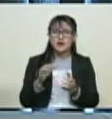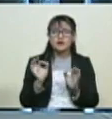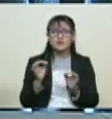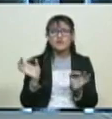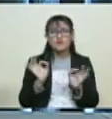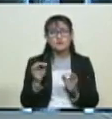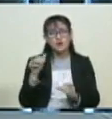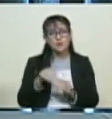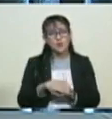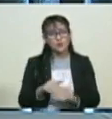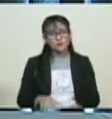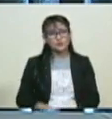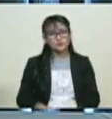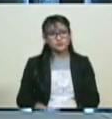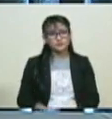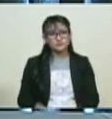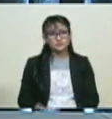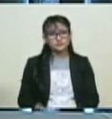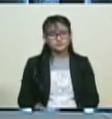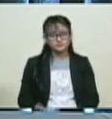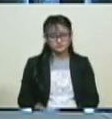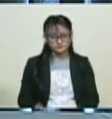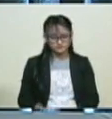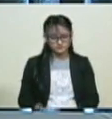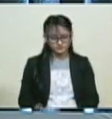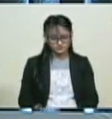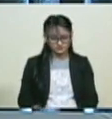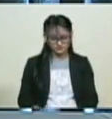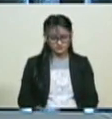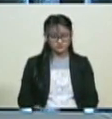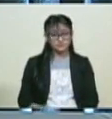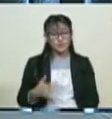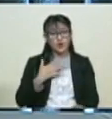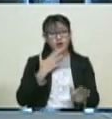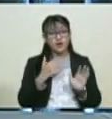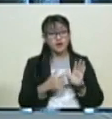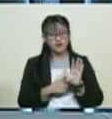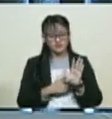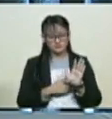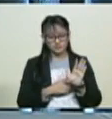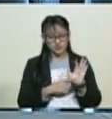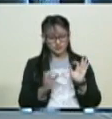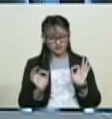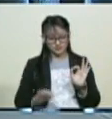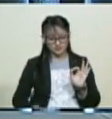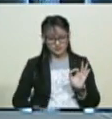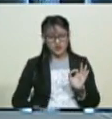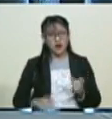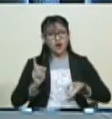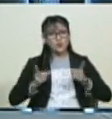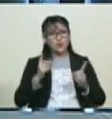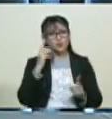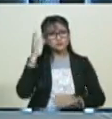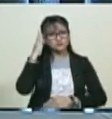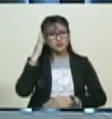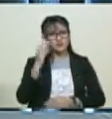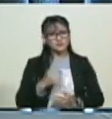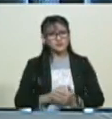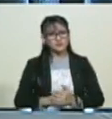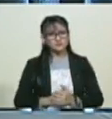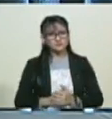del voto popular así que yo he puesto el ejemplo que algunos aquí conocen